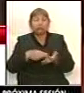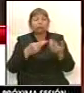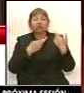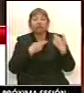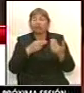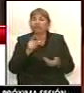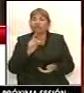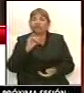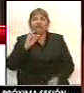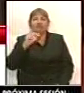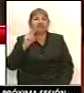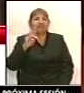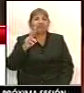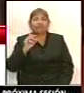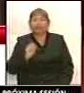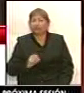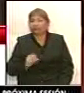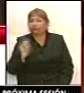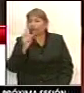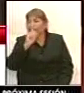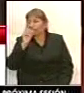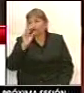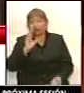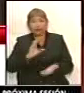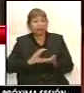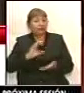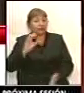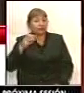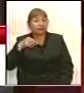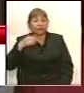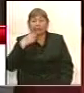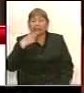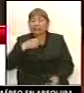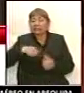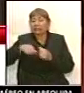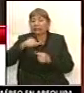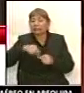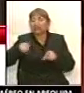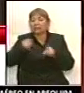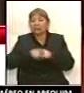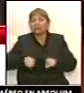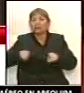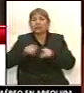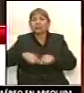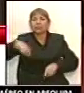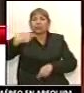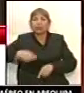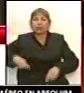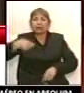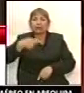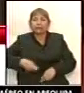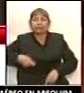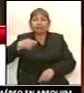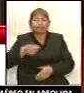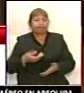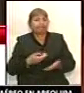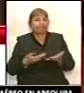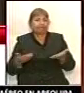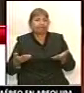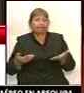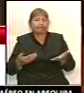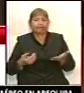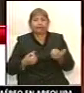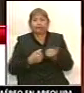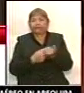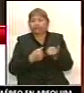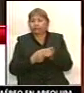no al tema del capital. Por lo tanto, se ha convertido en un círculo vicioso que está poniendo en riesgo la